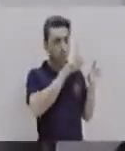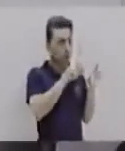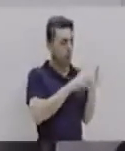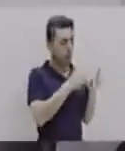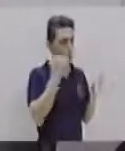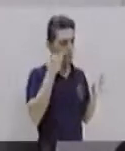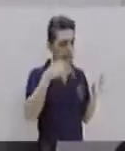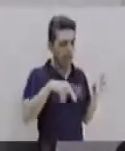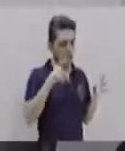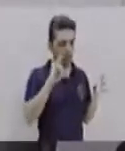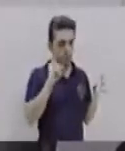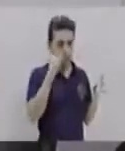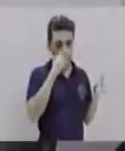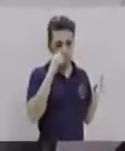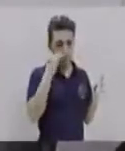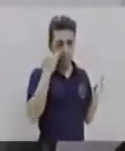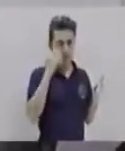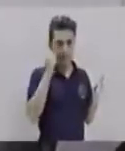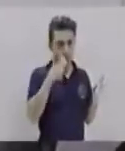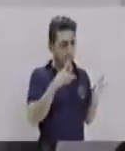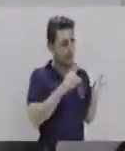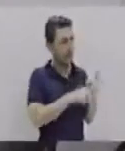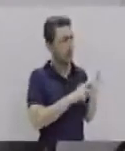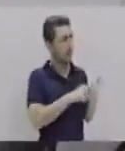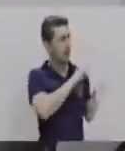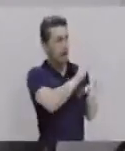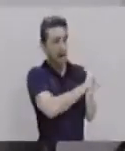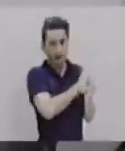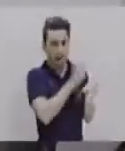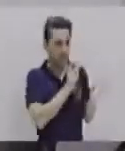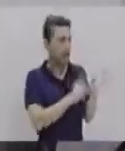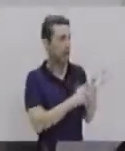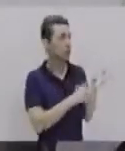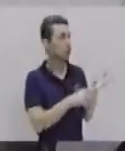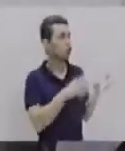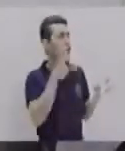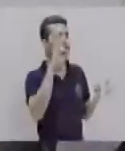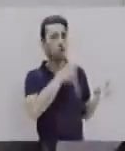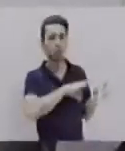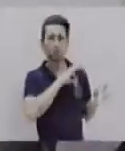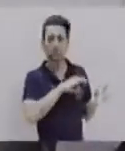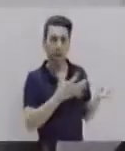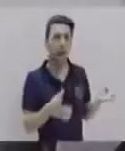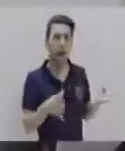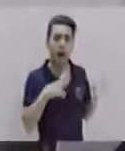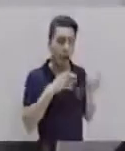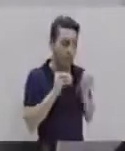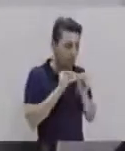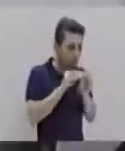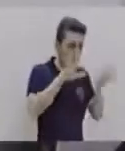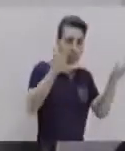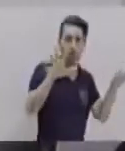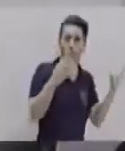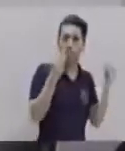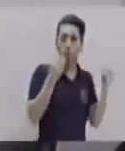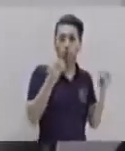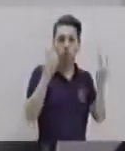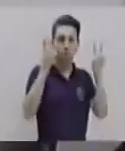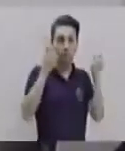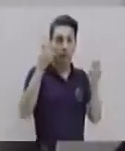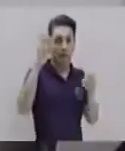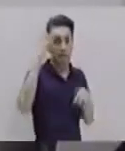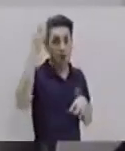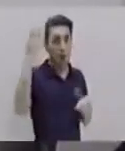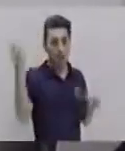psicología industrial, hay psicología clínica, hay psicología social, entonces realmente hay muchas ramas